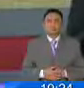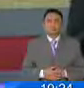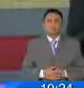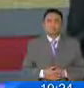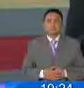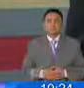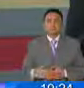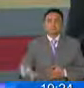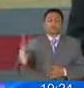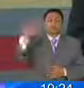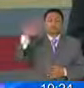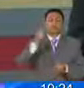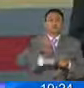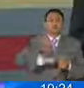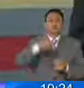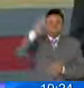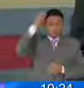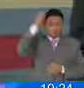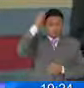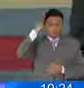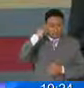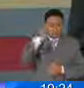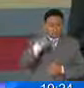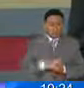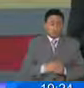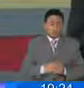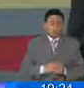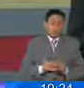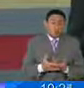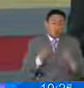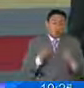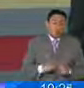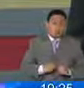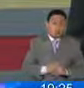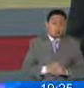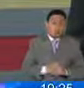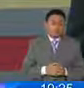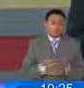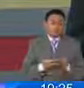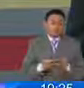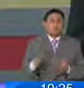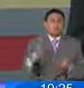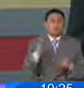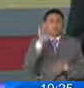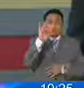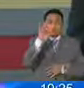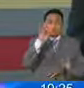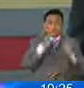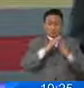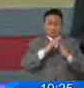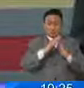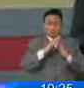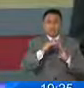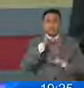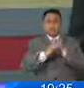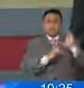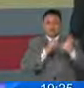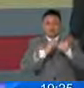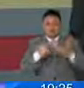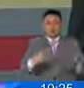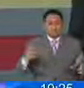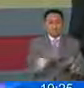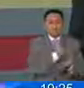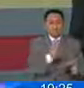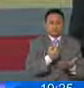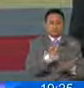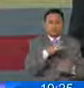alcalde de Quito, Mauricio Rodas, no descarta tomar medidas para la expropiación de 8 predios de San José del Condado para la construcción del metro de Quito.